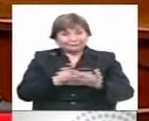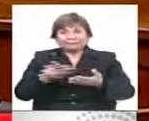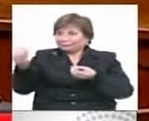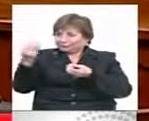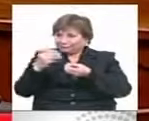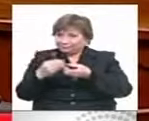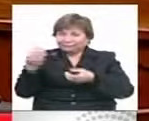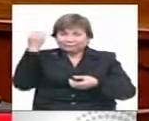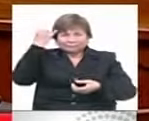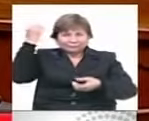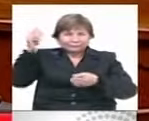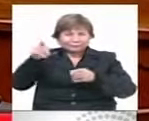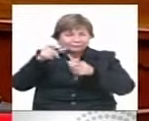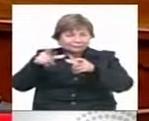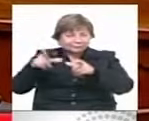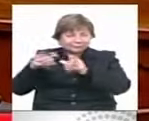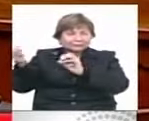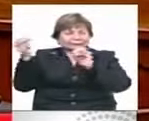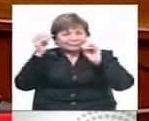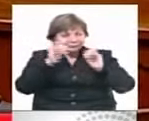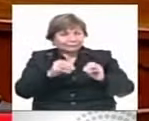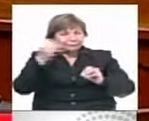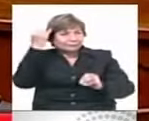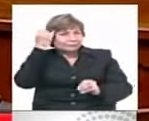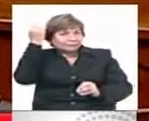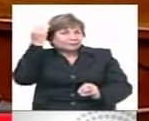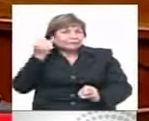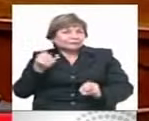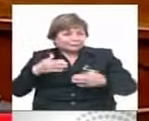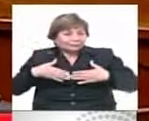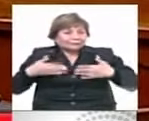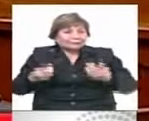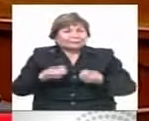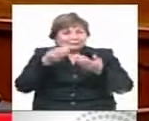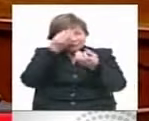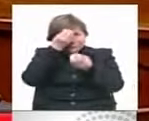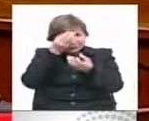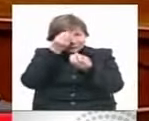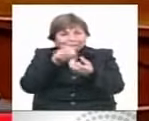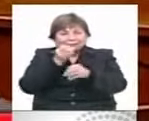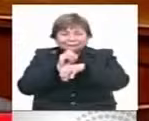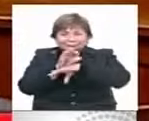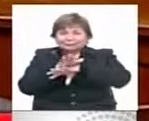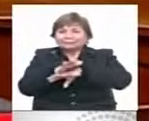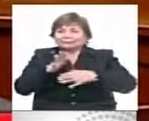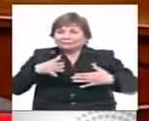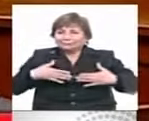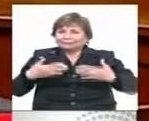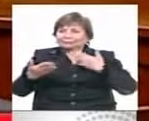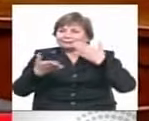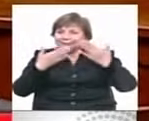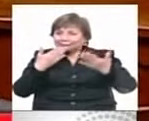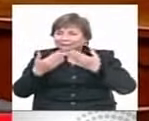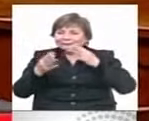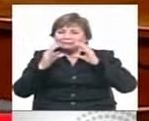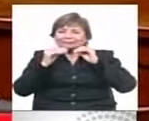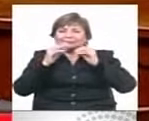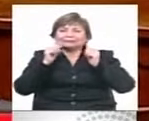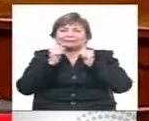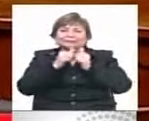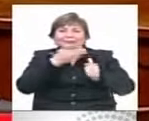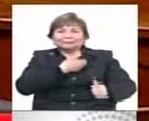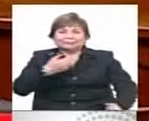aportar desde sus posiciones ideológicas, sé que podrán tener la disposición de diálogo para que el